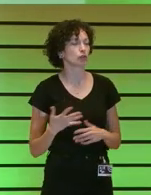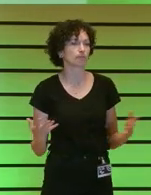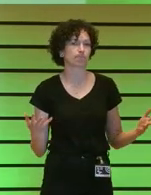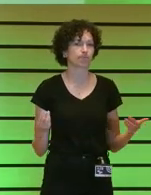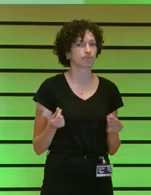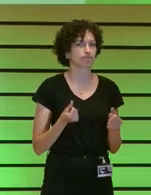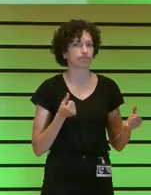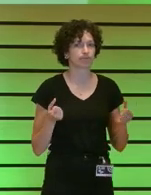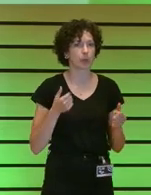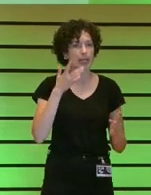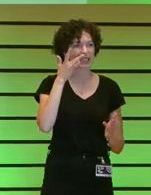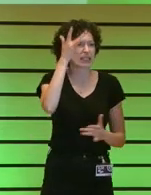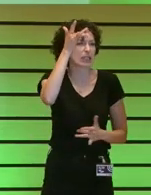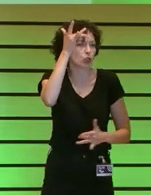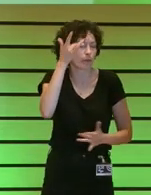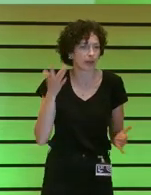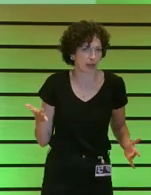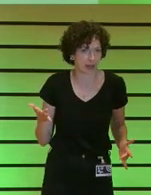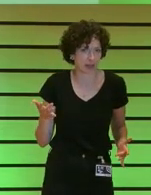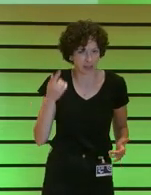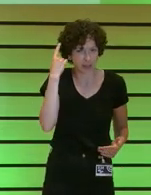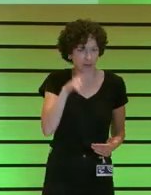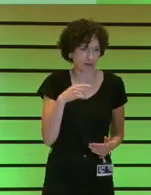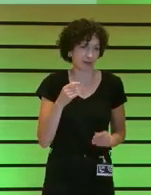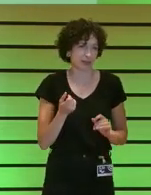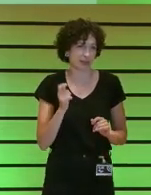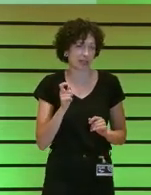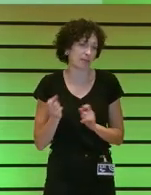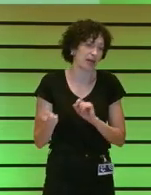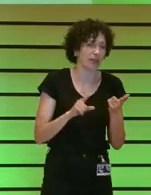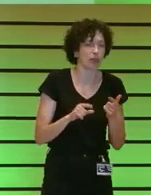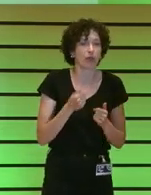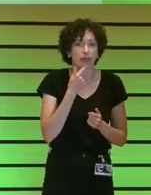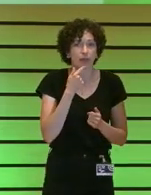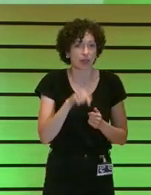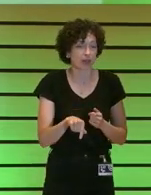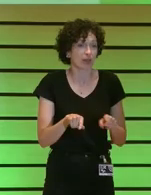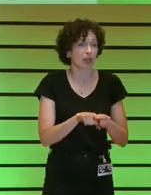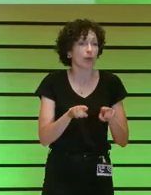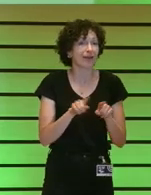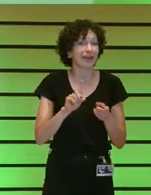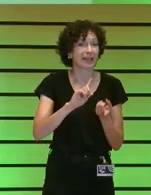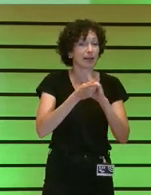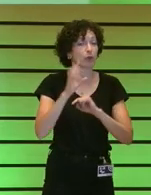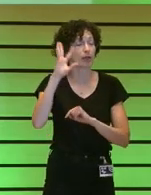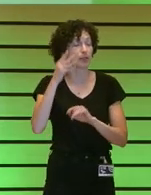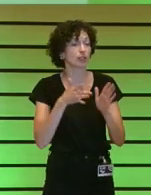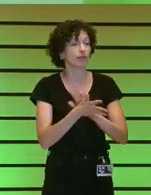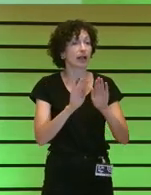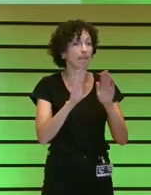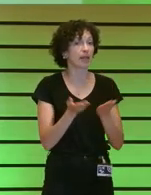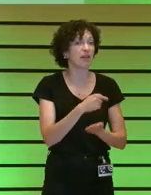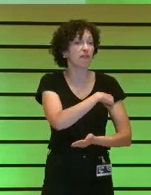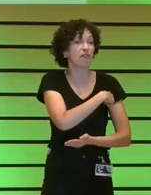de sintomatología No ya sabéis ese símil que se usa mucho que se dice el cambio climático es la fiebre del planeta cuando